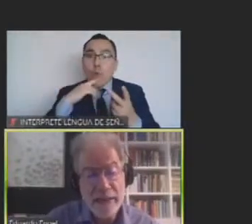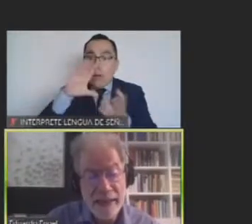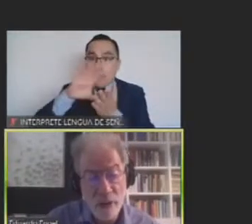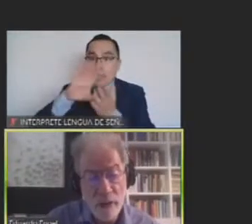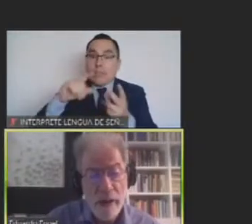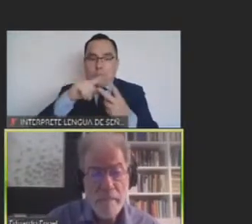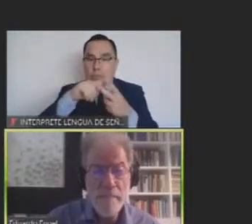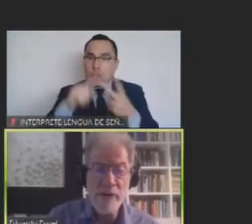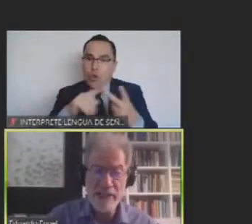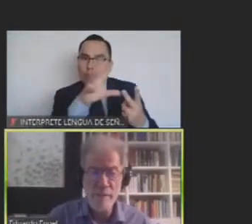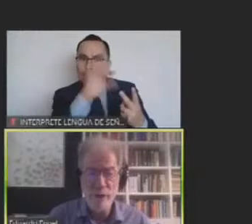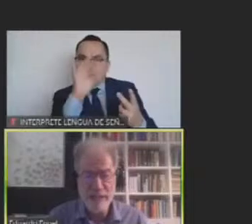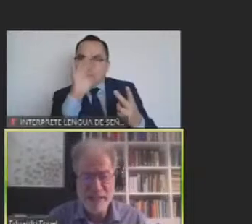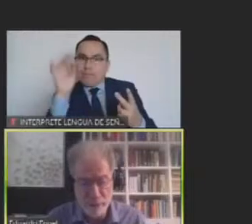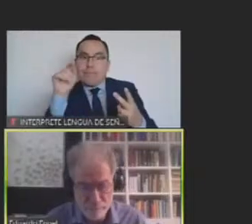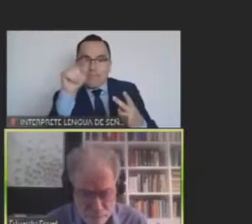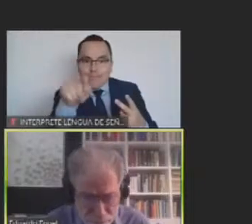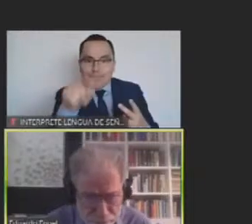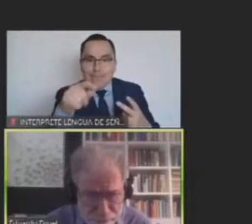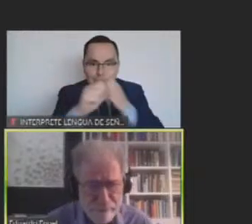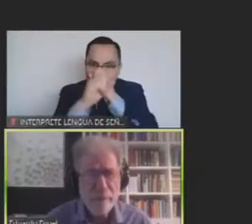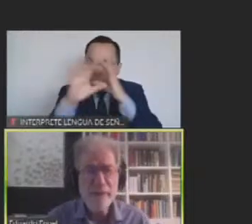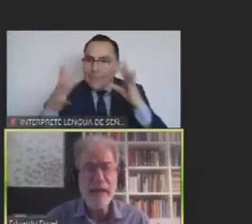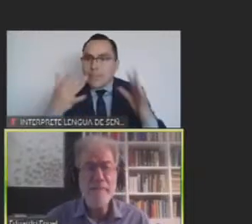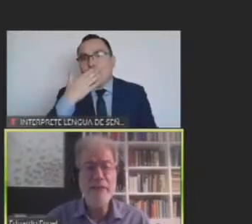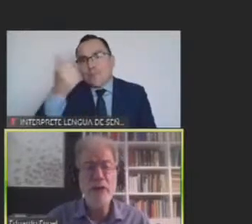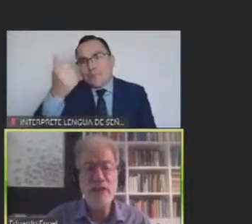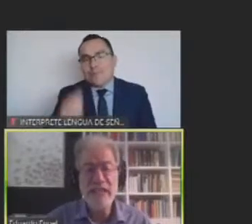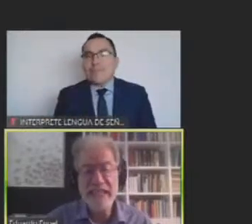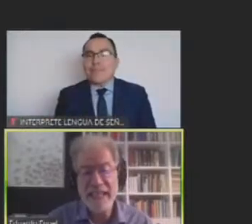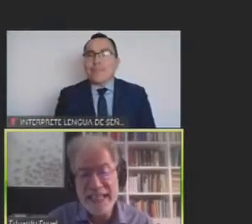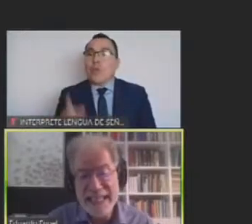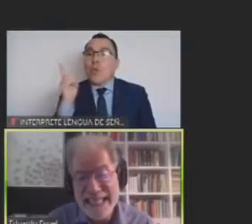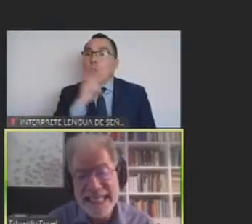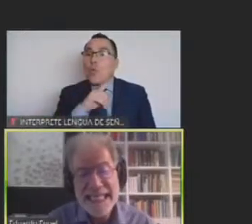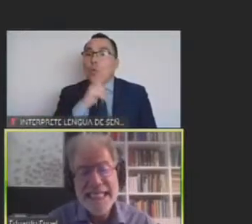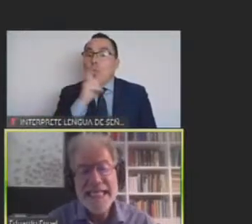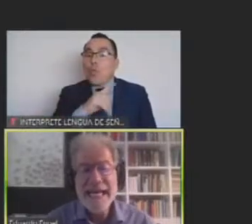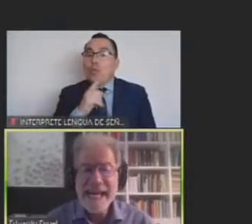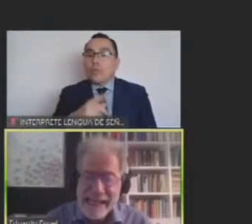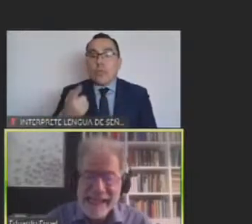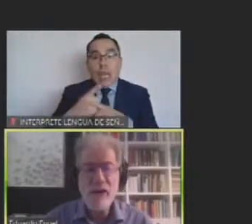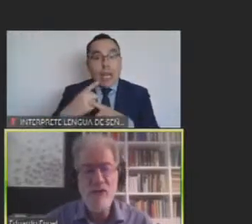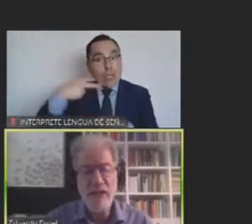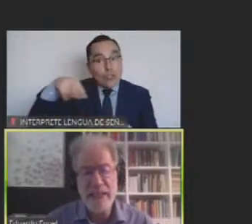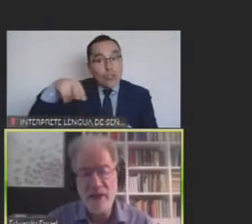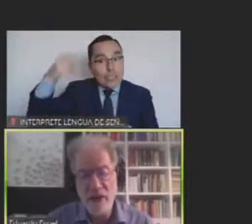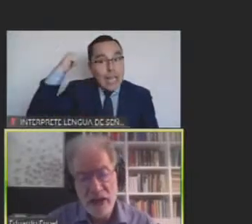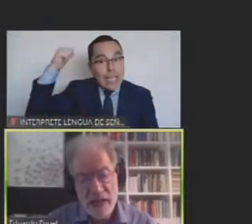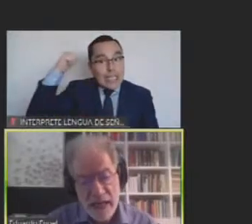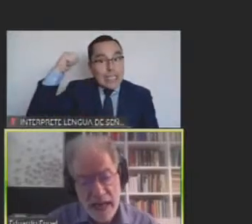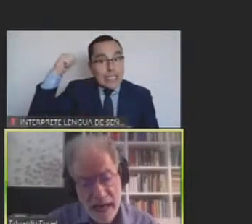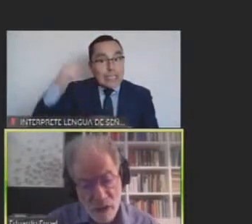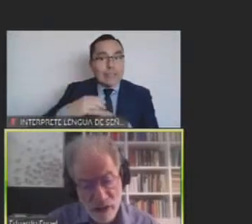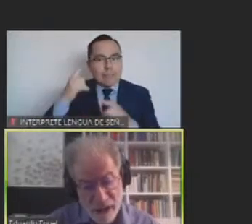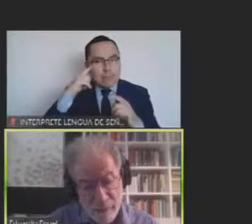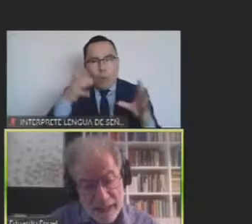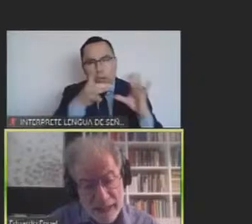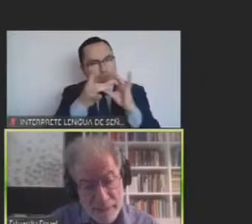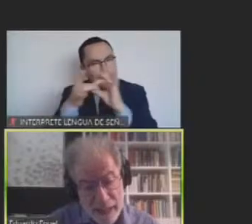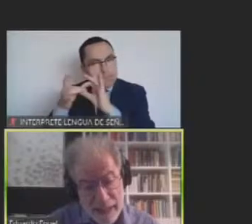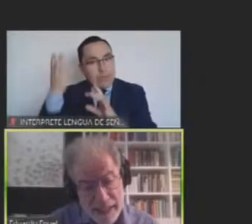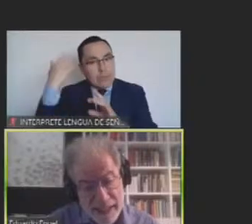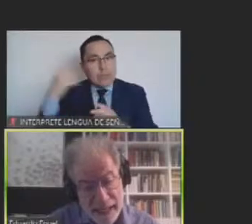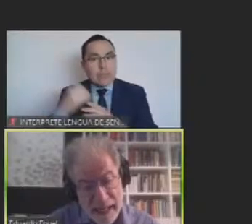en el cual tenemos menos información. Finalmente, la noticia de ayer, en línea con lo anterior, el Consejo